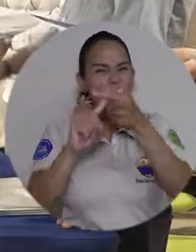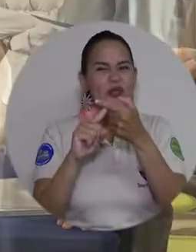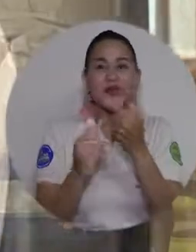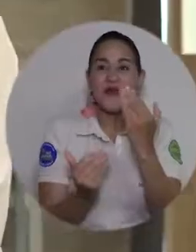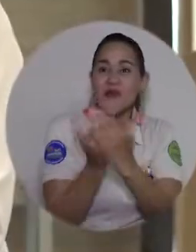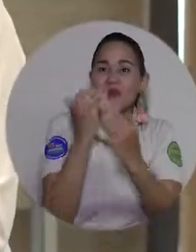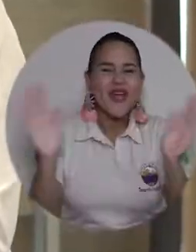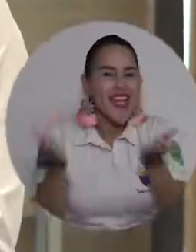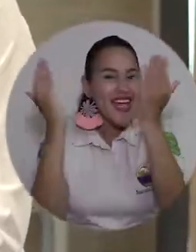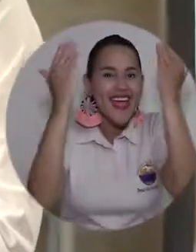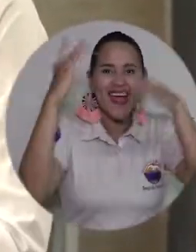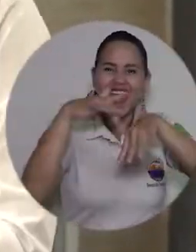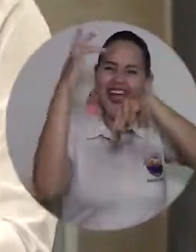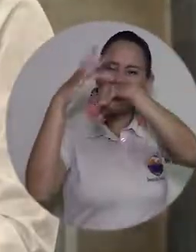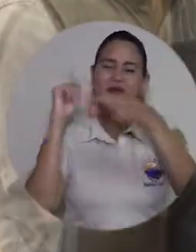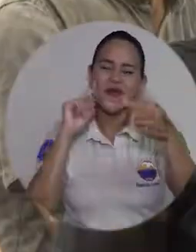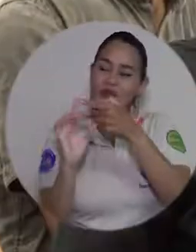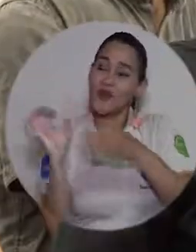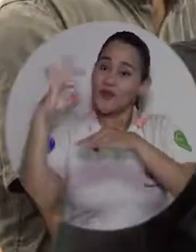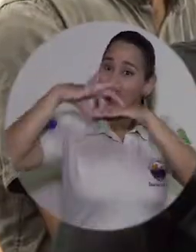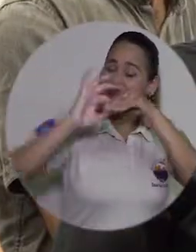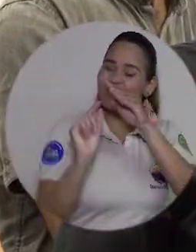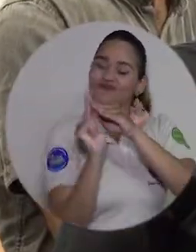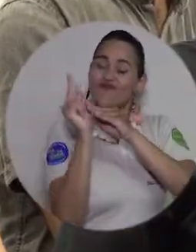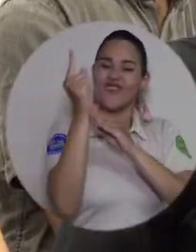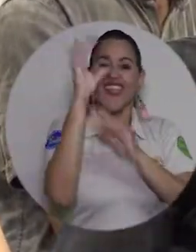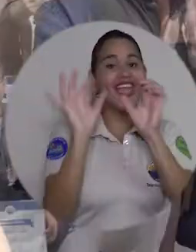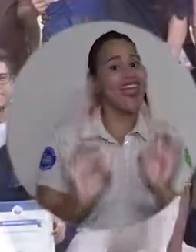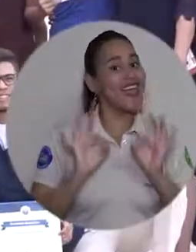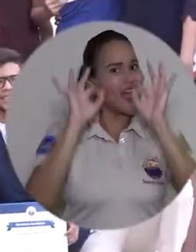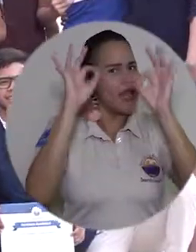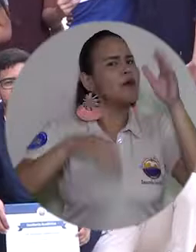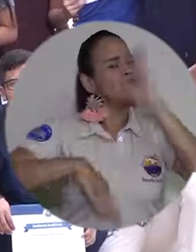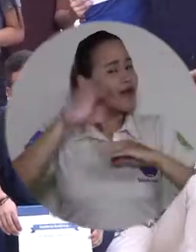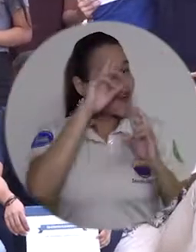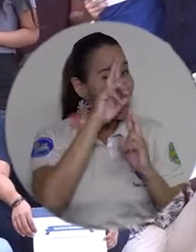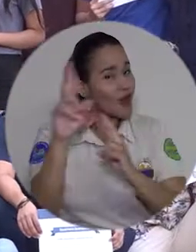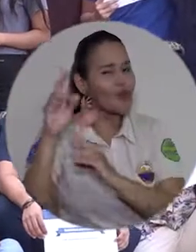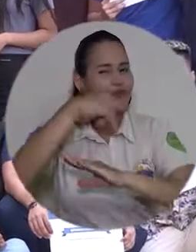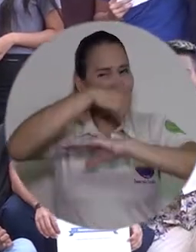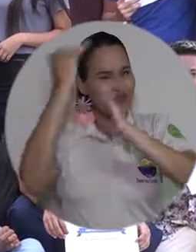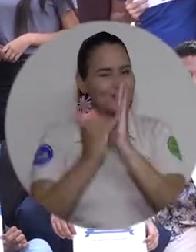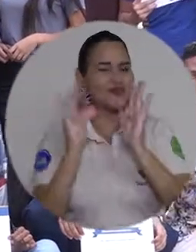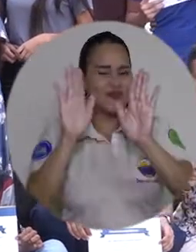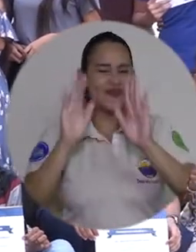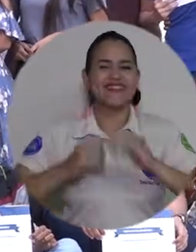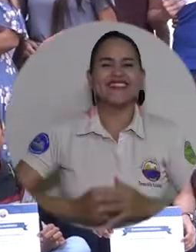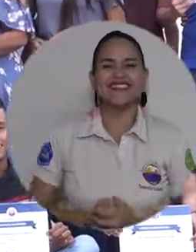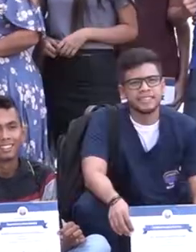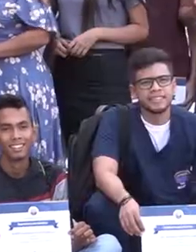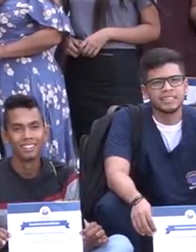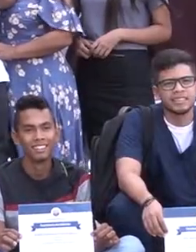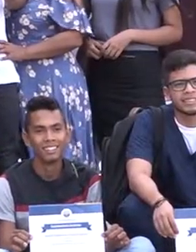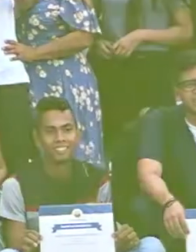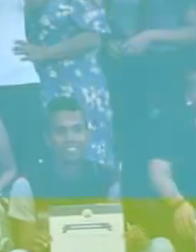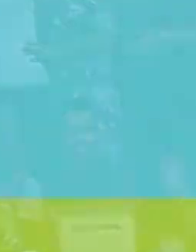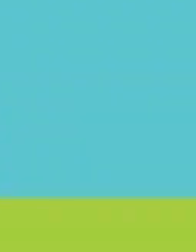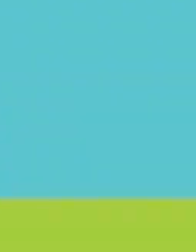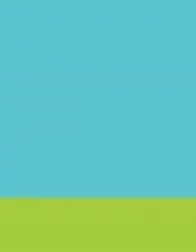innovadora, sembrando en los nuevos estudiantes la semilla de la calidad y reconociendo el buen desempeño en las pruebas de Estado.